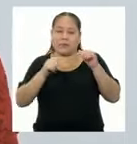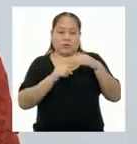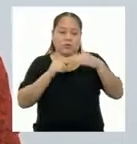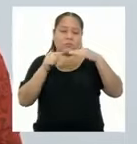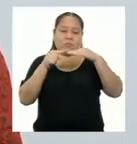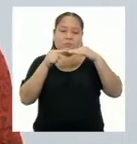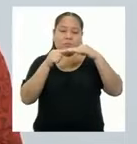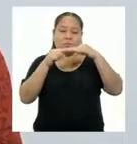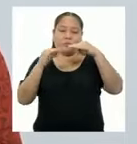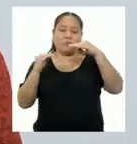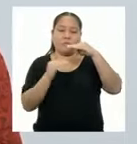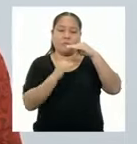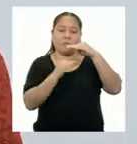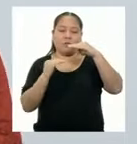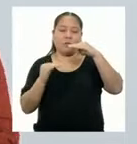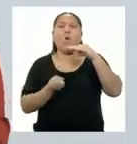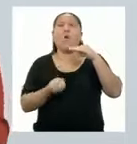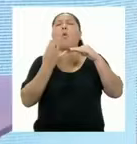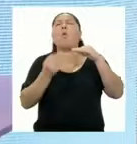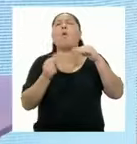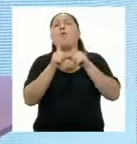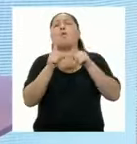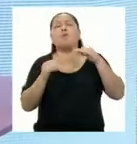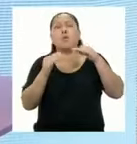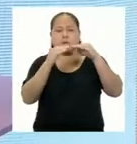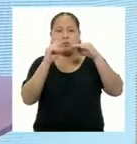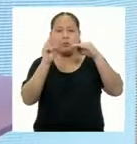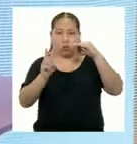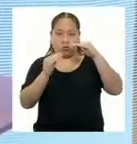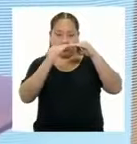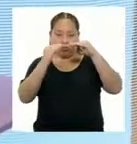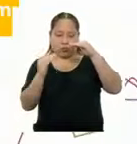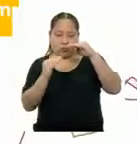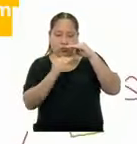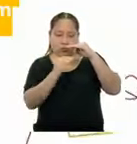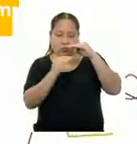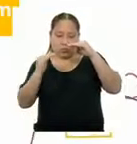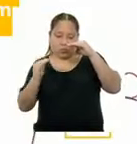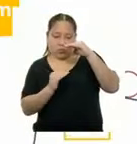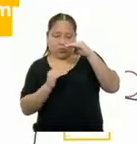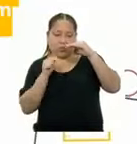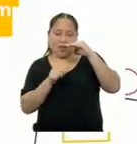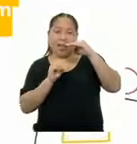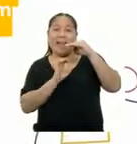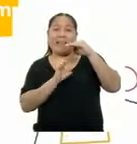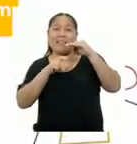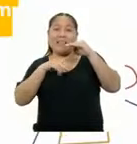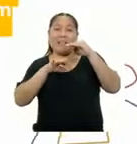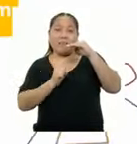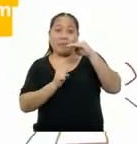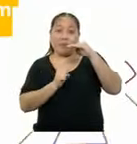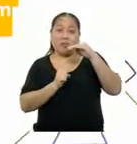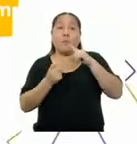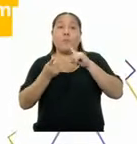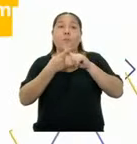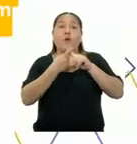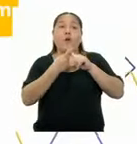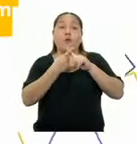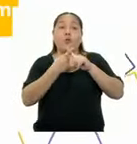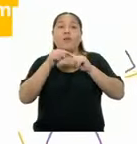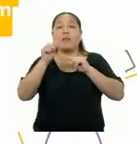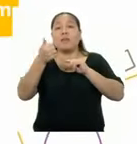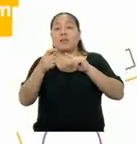centímetros. ¿Cuántos lugares avancé? 2 lugares. Siendo 2 lugares, multiplicamos por 10 y